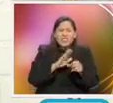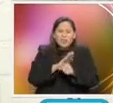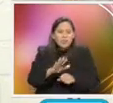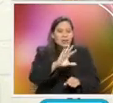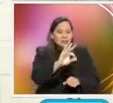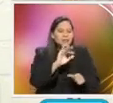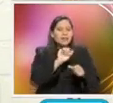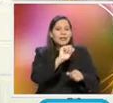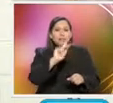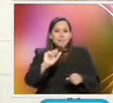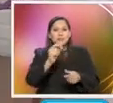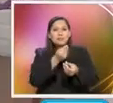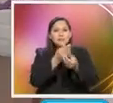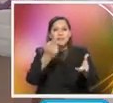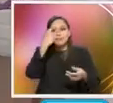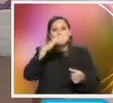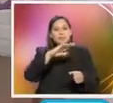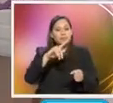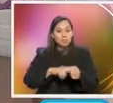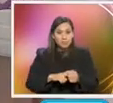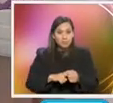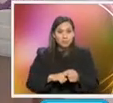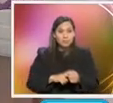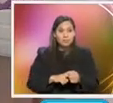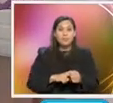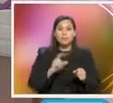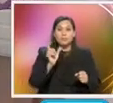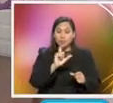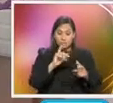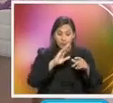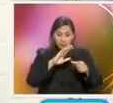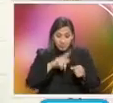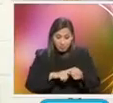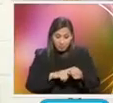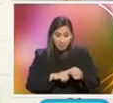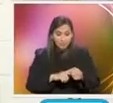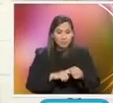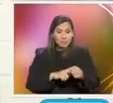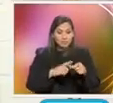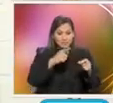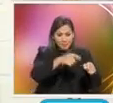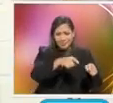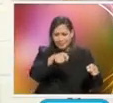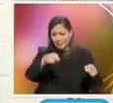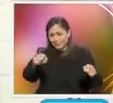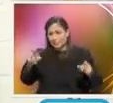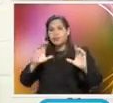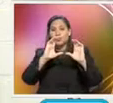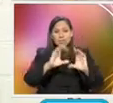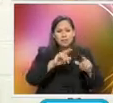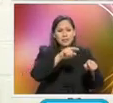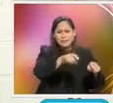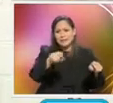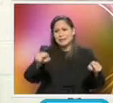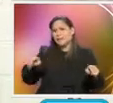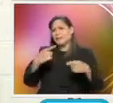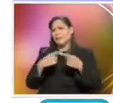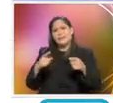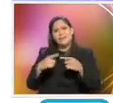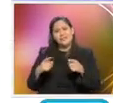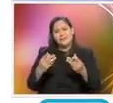puedo compartir para mascotas cuando la variedad de mascotas y el tipo de cuidado para cada una de ellas es tan diverso?